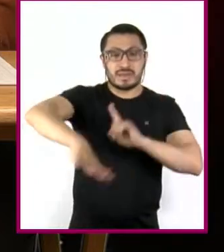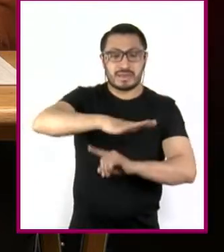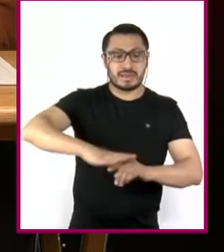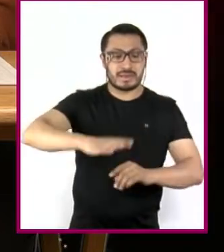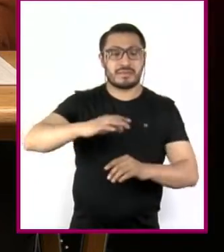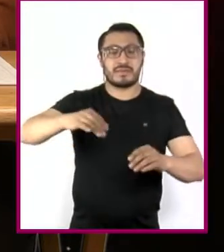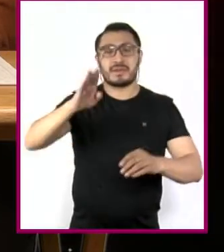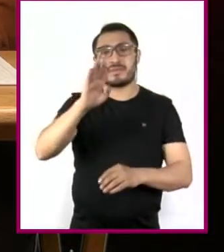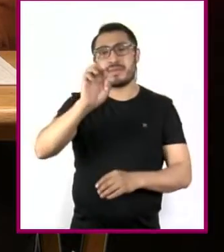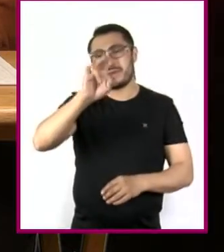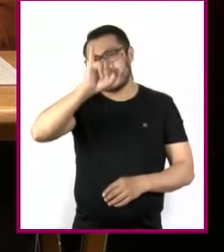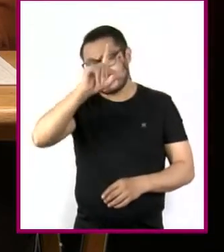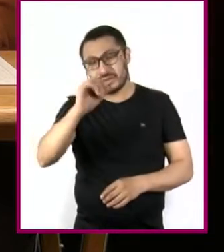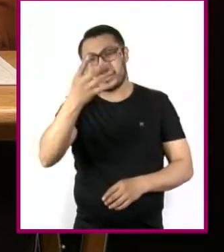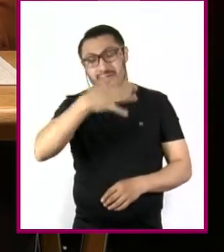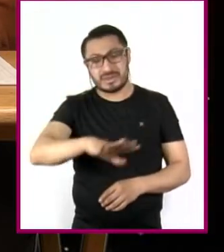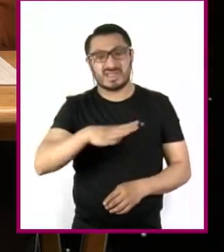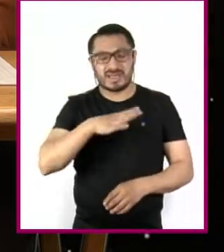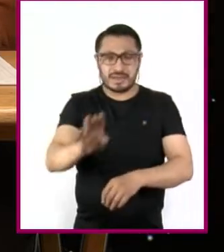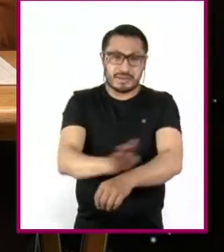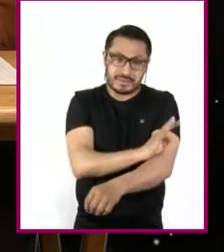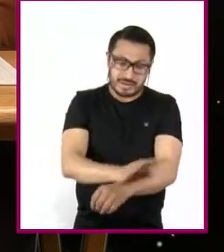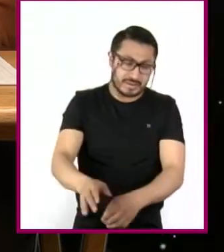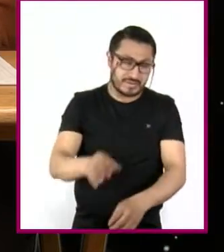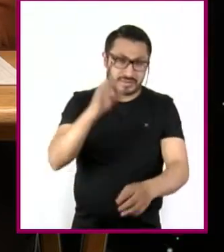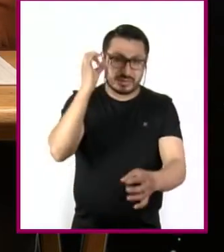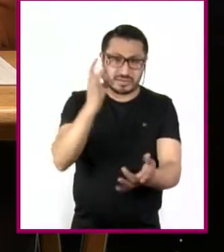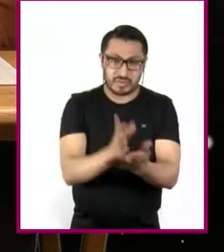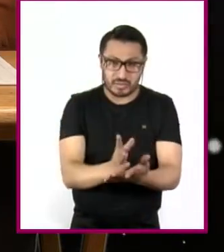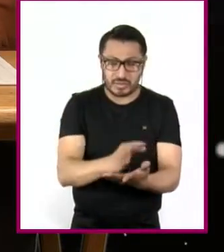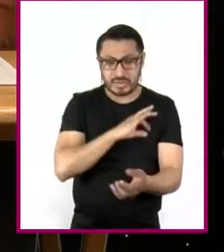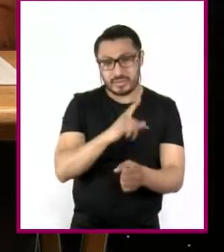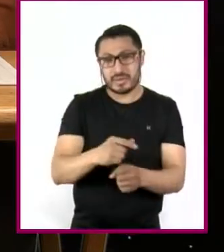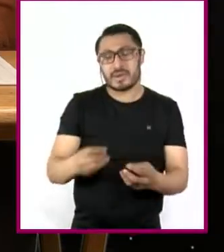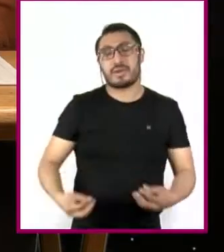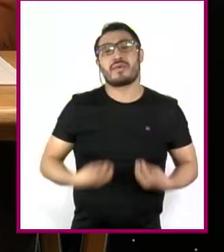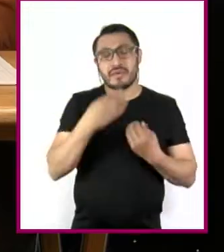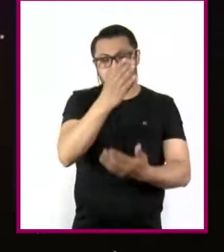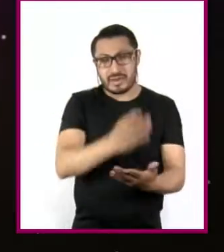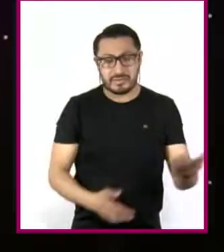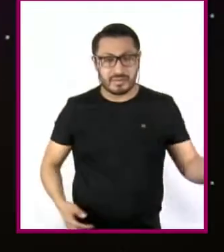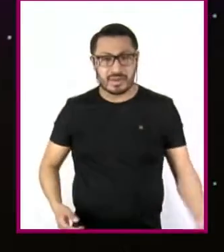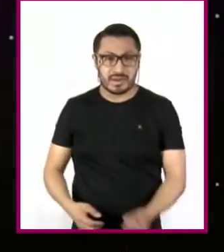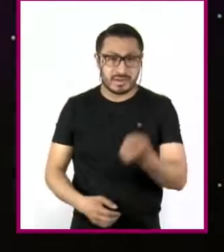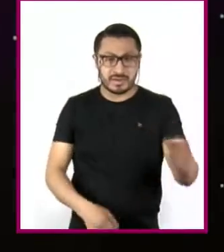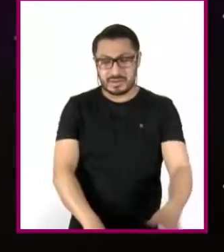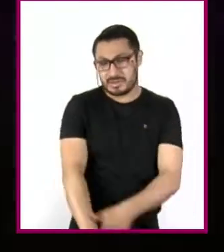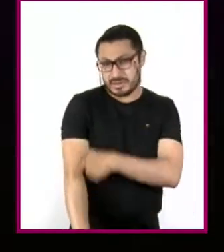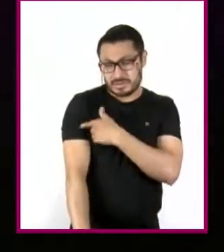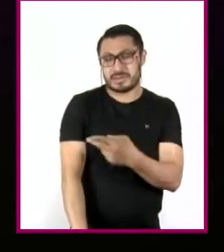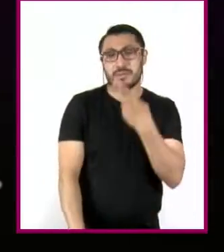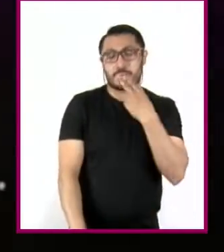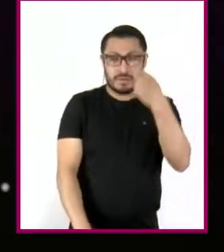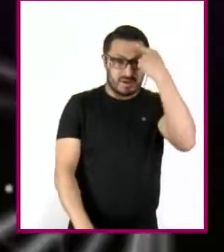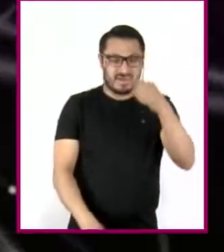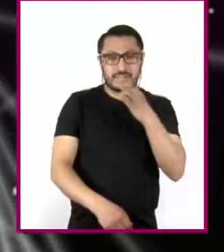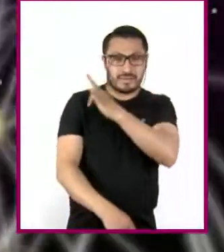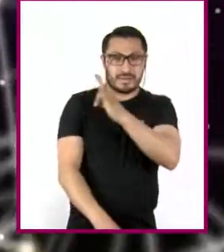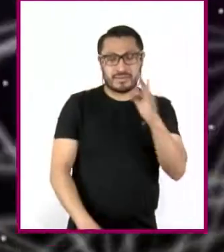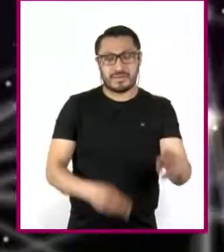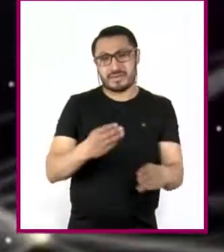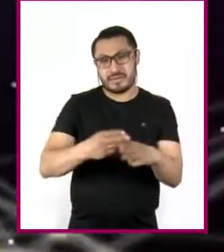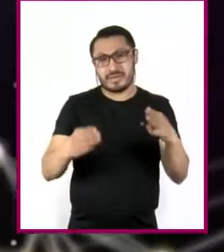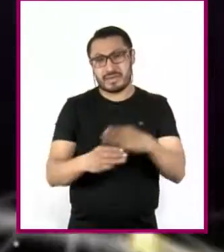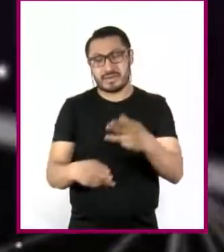berilio 10 ofrece una ventaja excepcional. Su vida media es larguísima, por lo que sirve para datar materiales